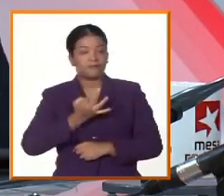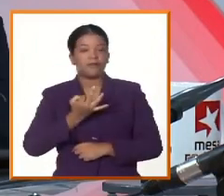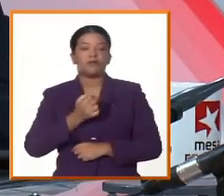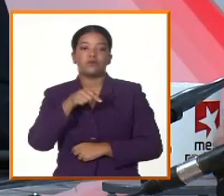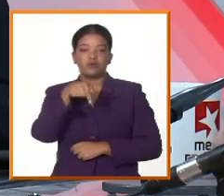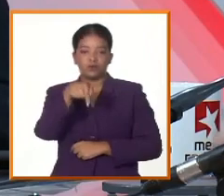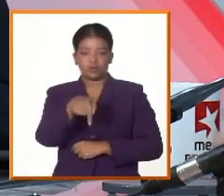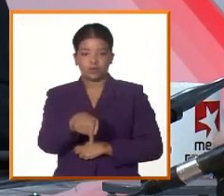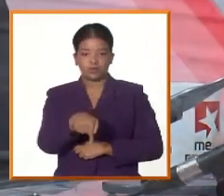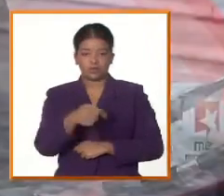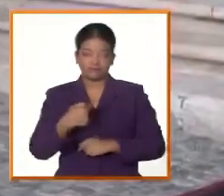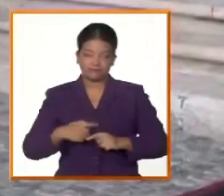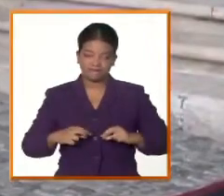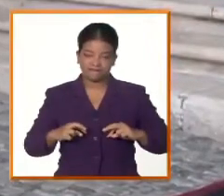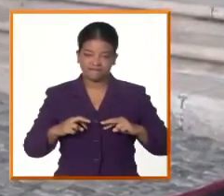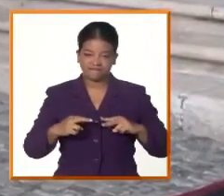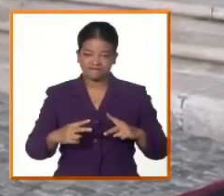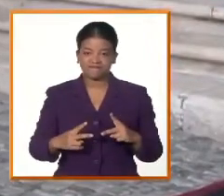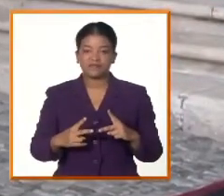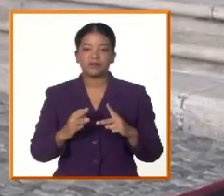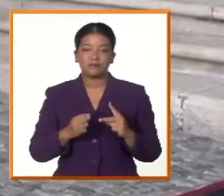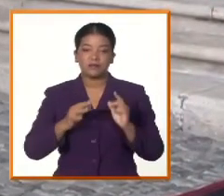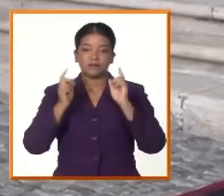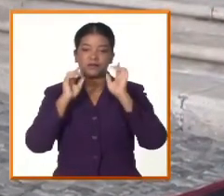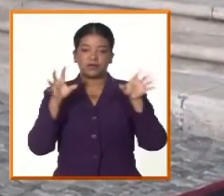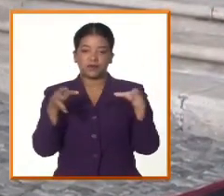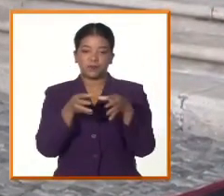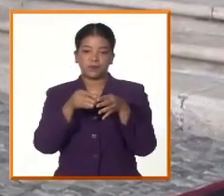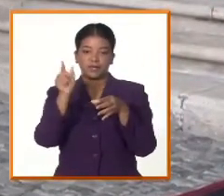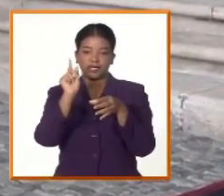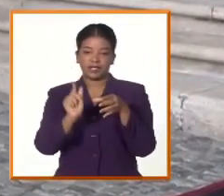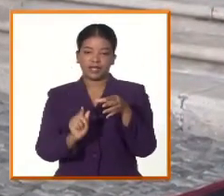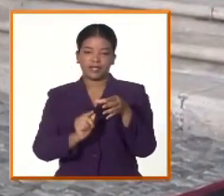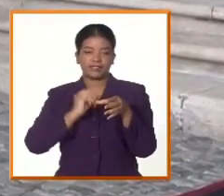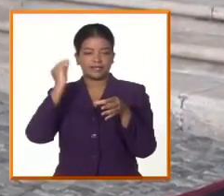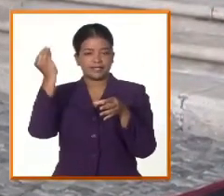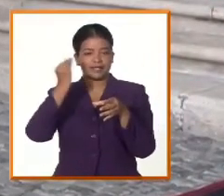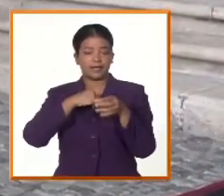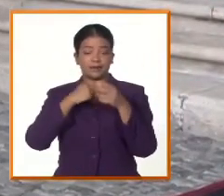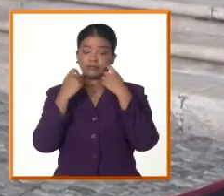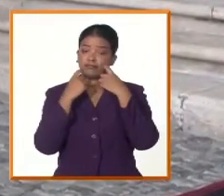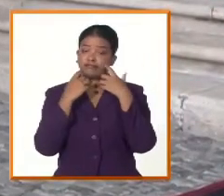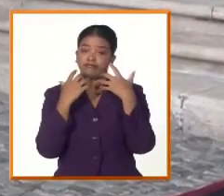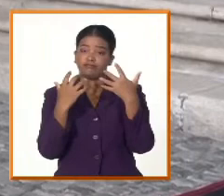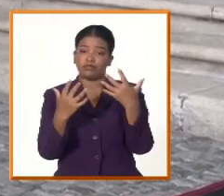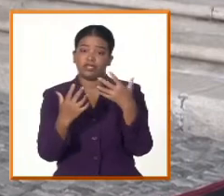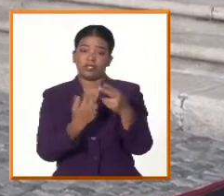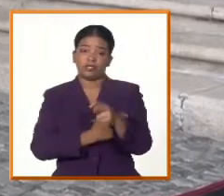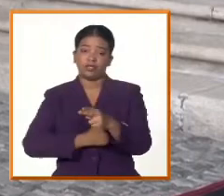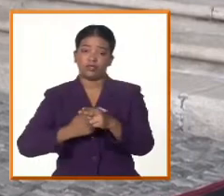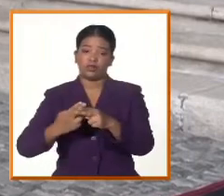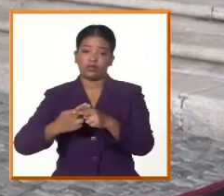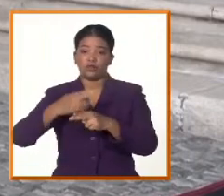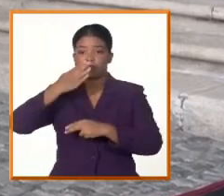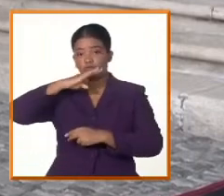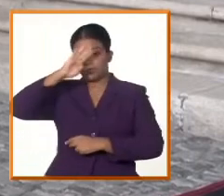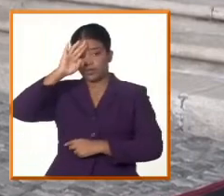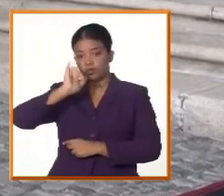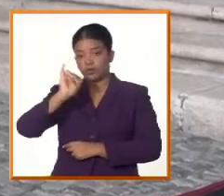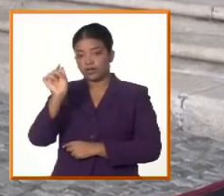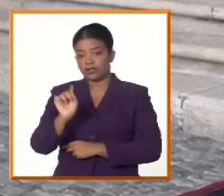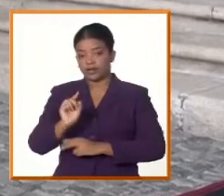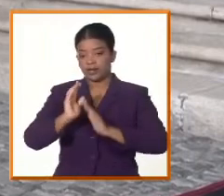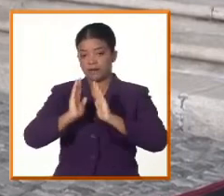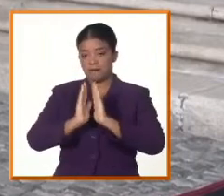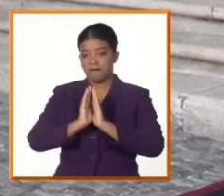reitero con el Papa Francisco otro encuentro histórico para nuestros dos países el Papa Francisco